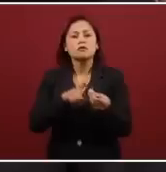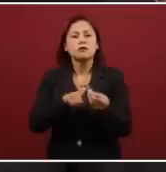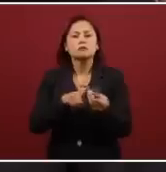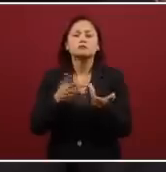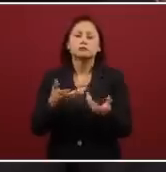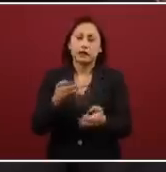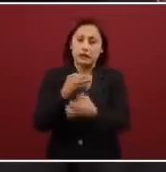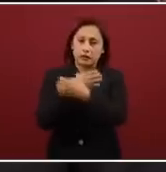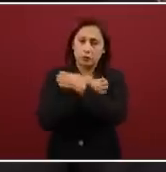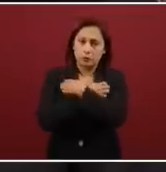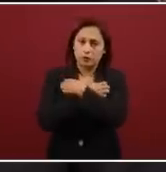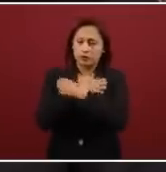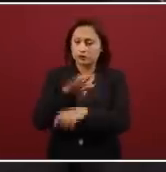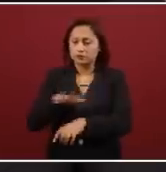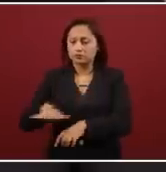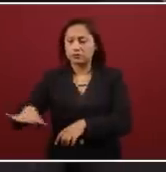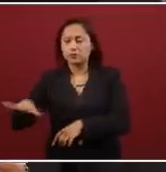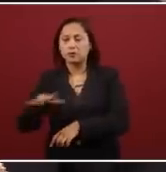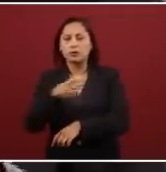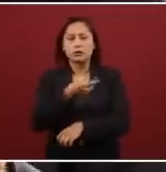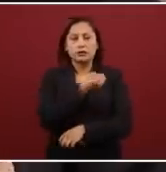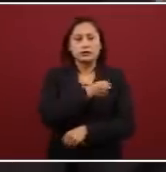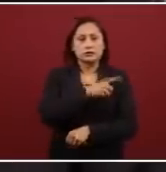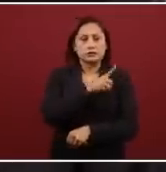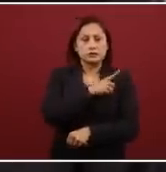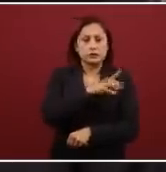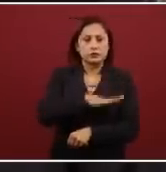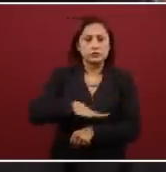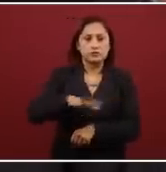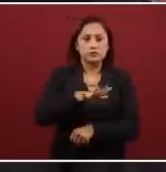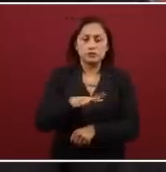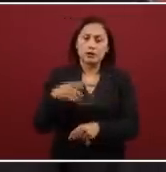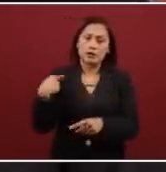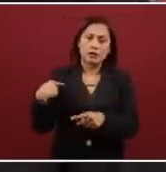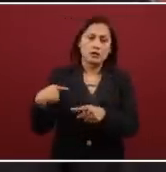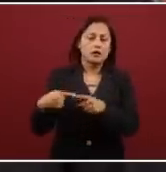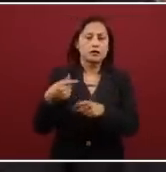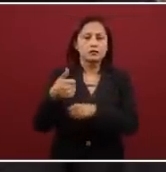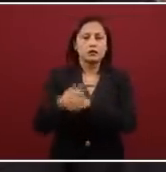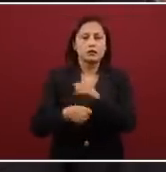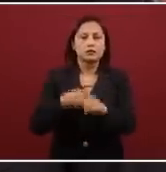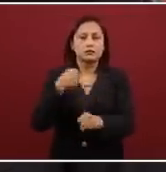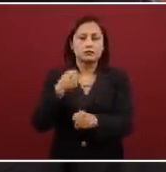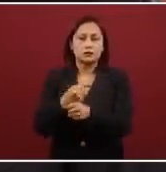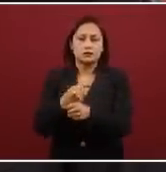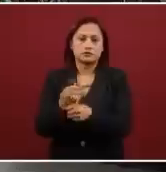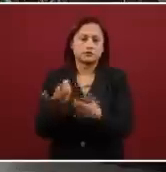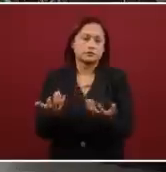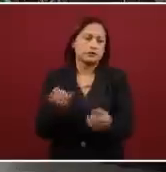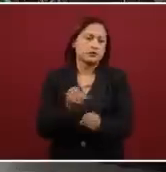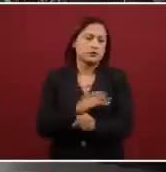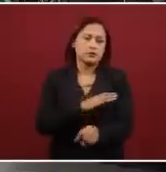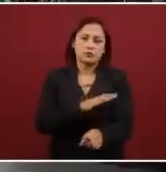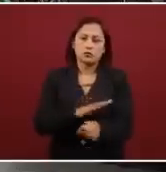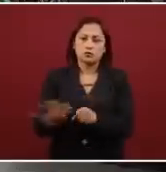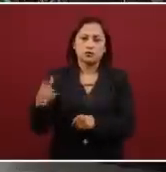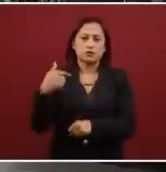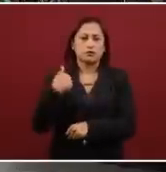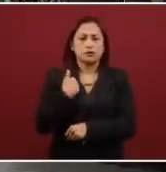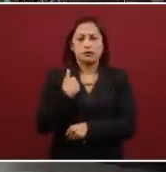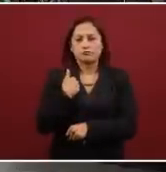salud, pero hacerlo en el sexenio. No podría